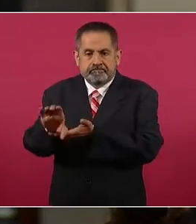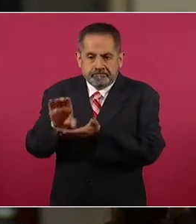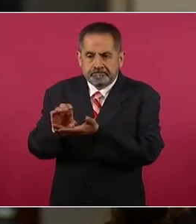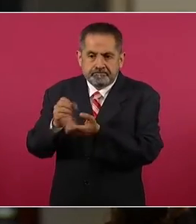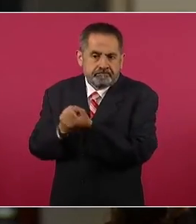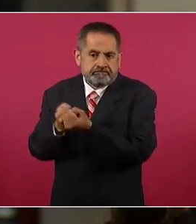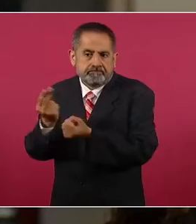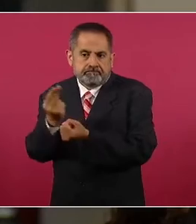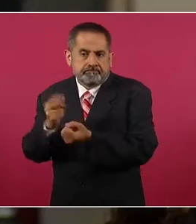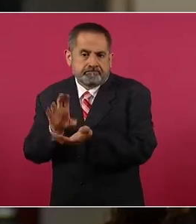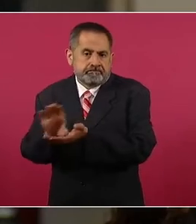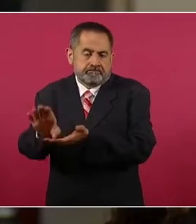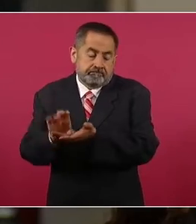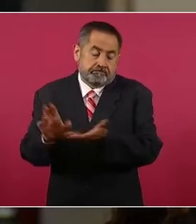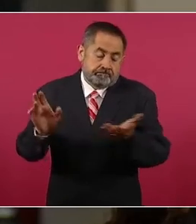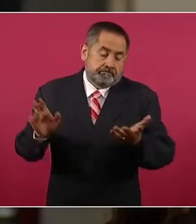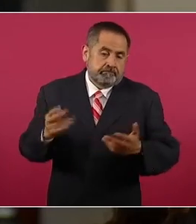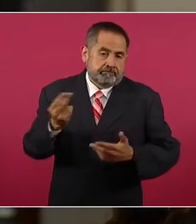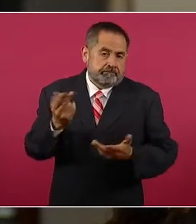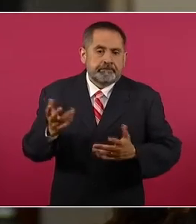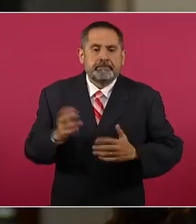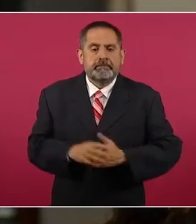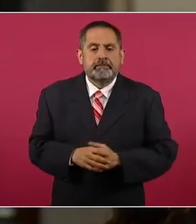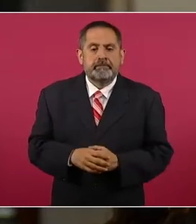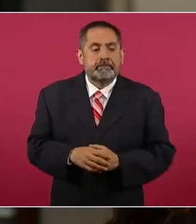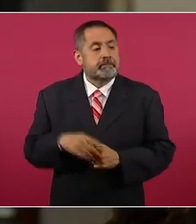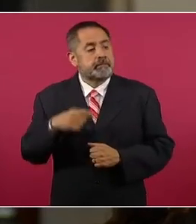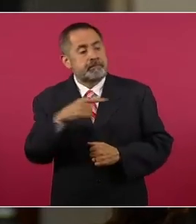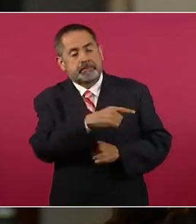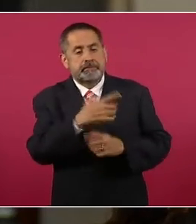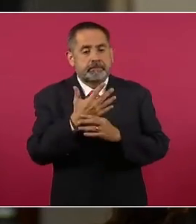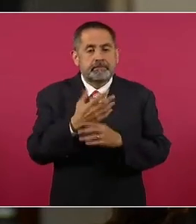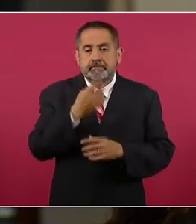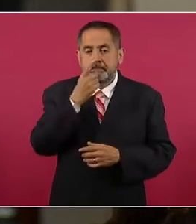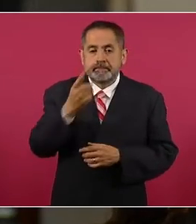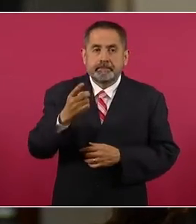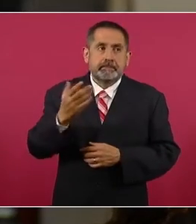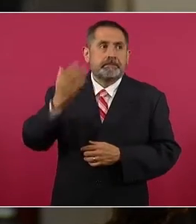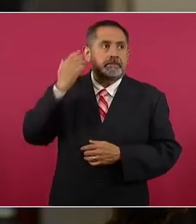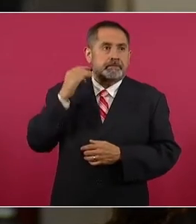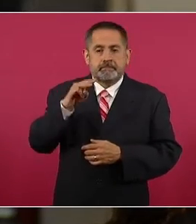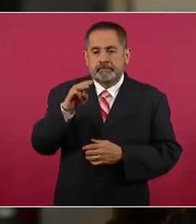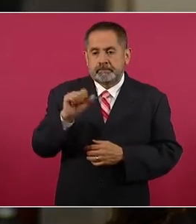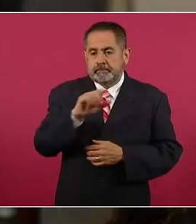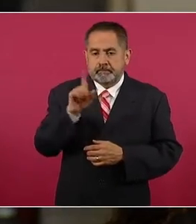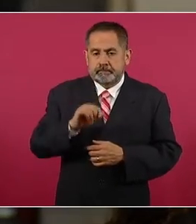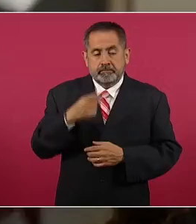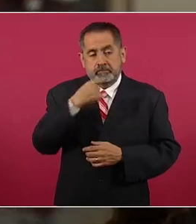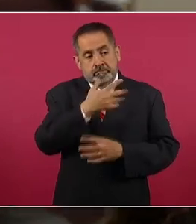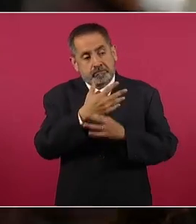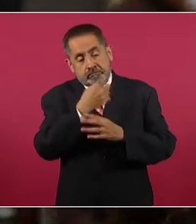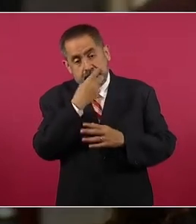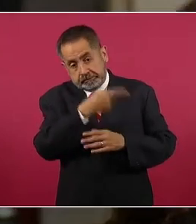nunca se necesita esto? Él decía en marzo pasado, deberíamos